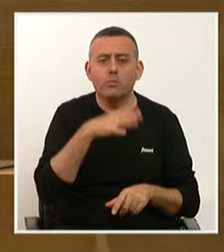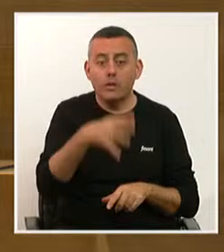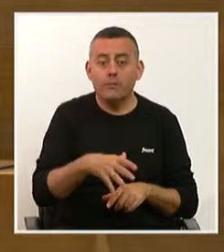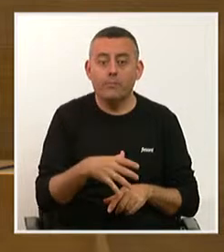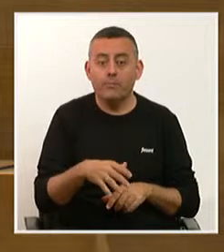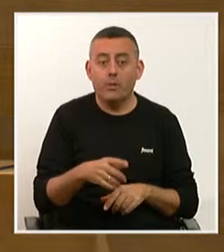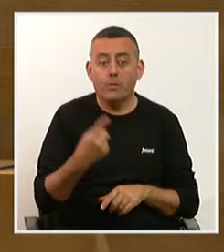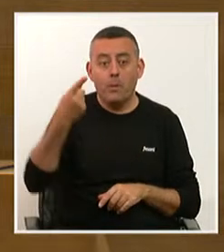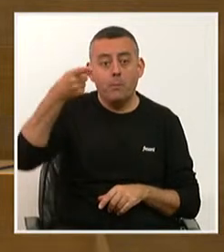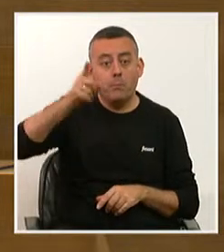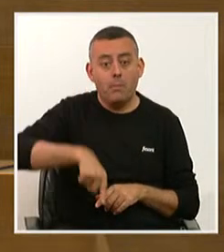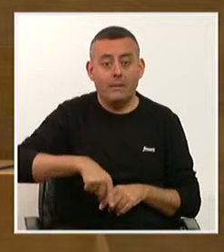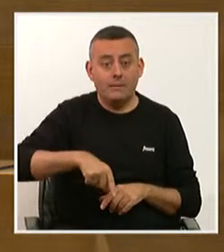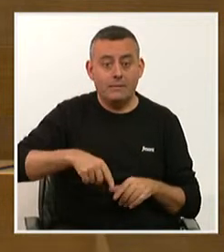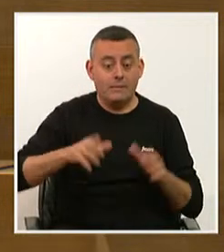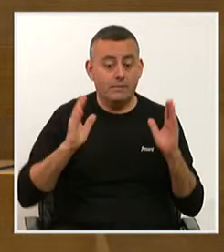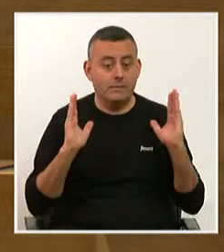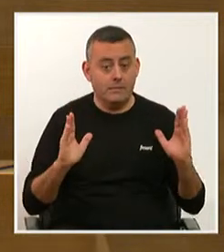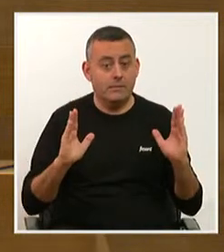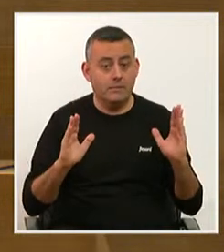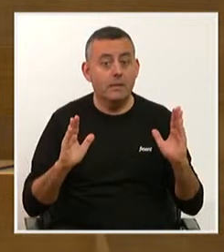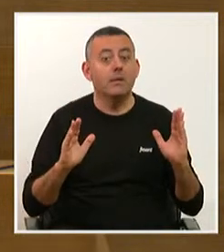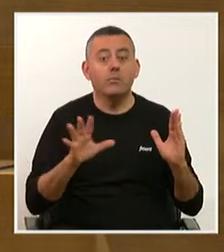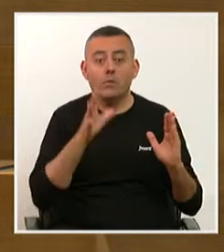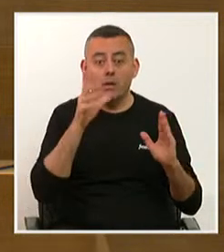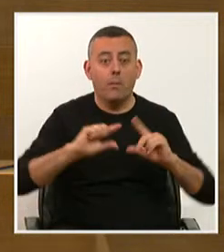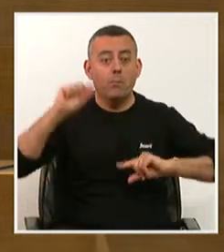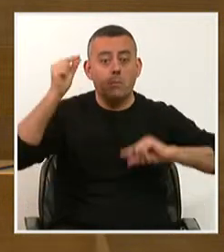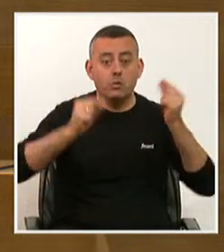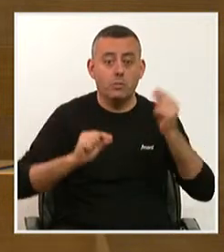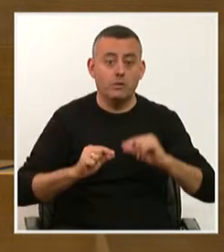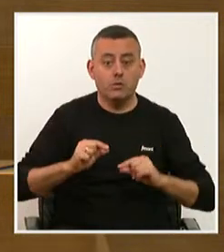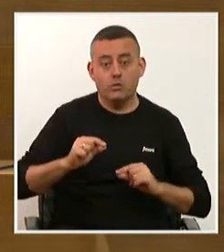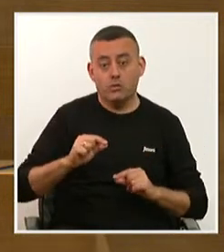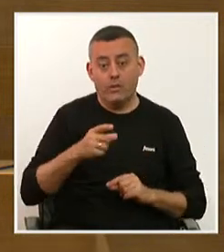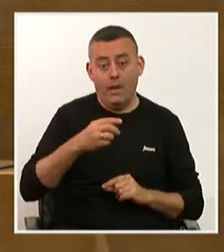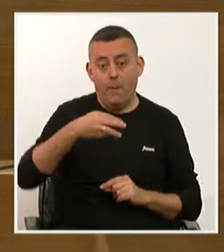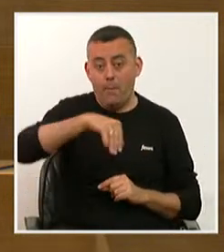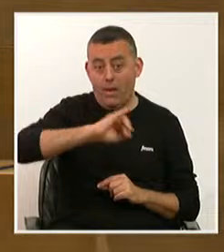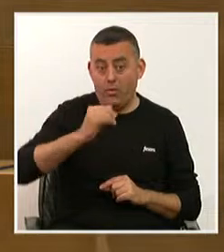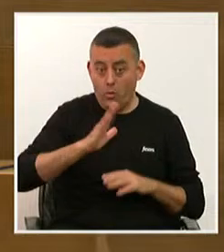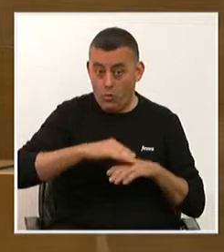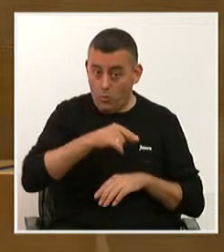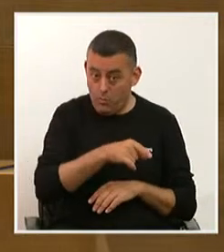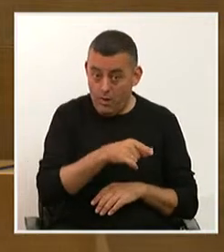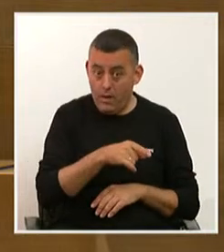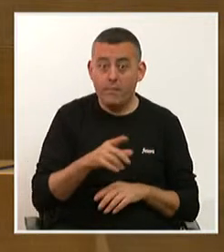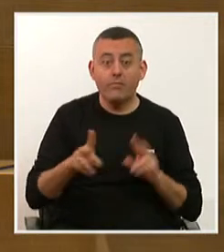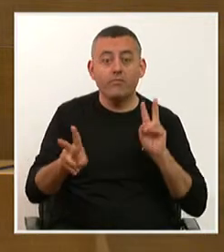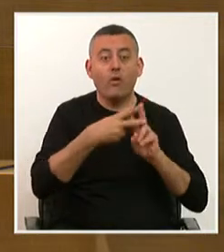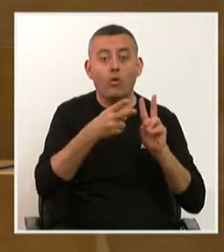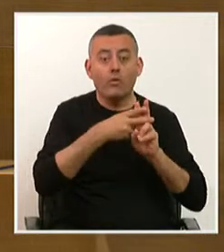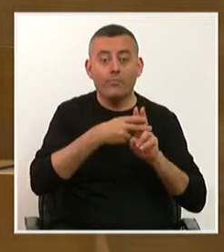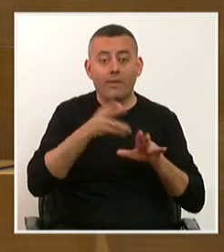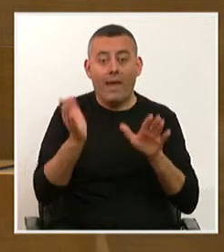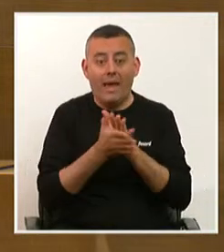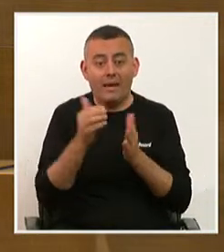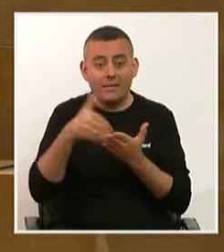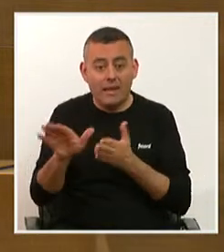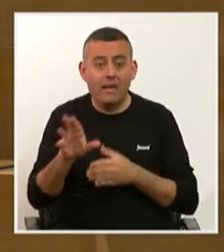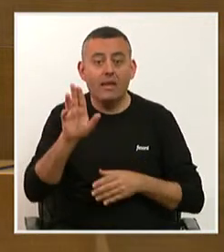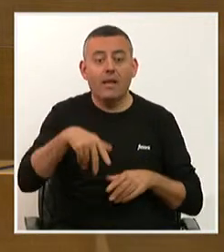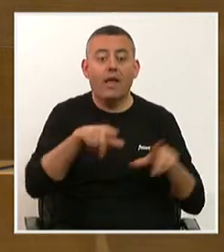presupuesto del President Carlos mazón Ford plantea planea un erte la producción cerámica se hunde un 43 por